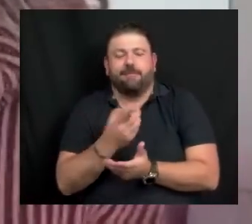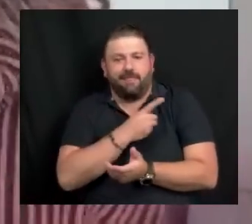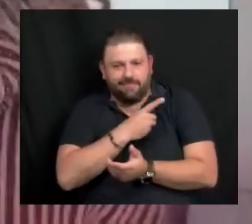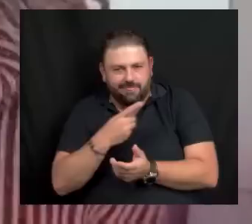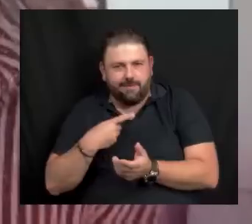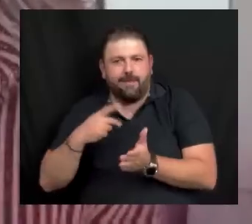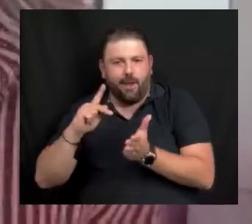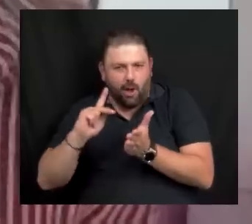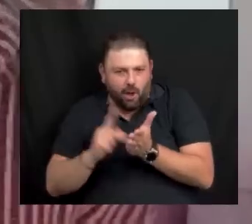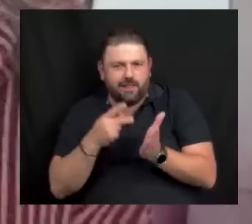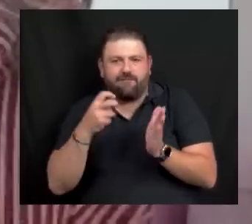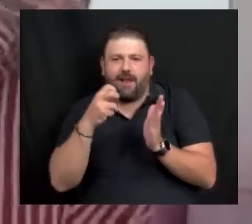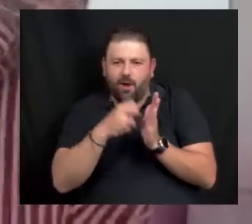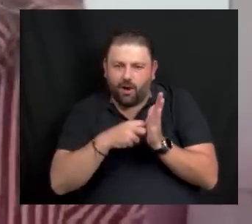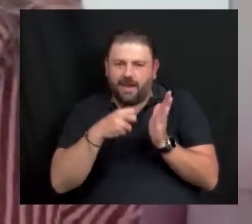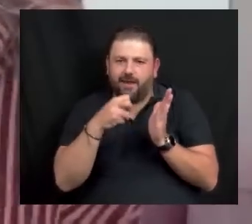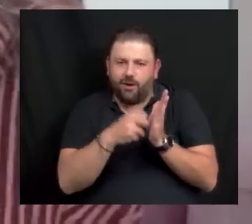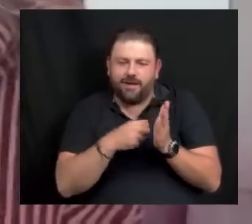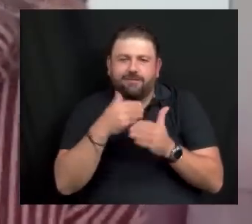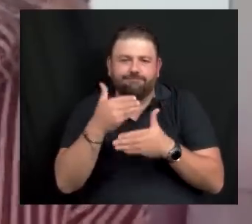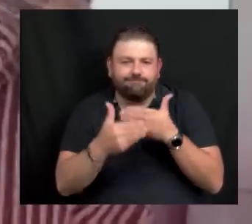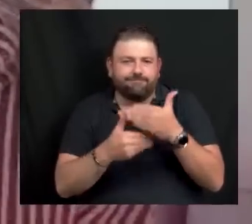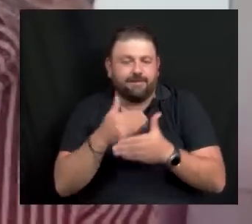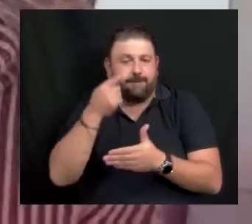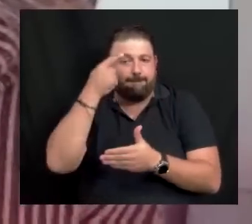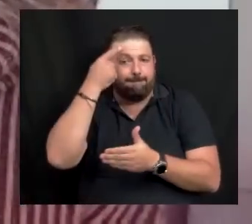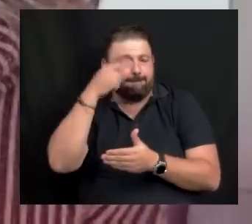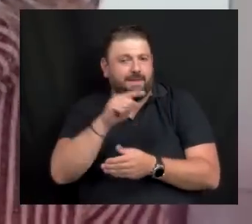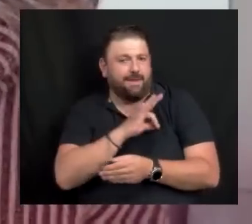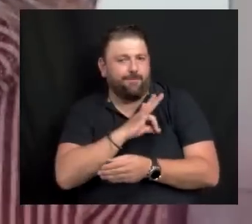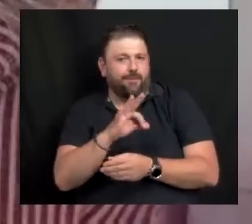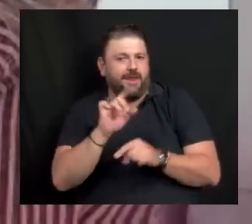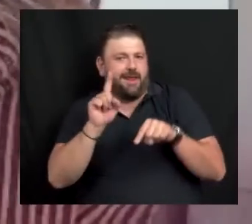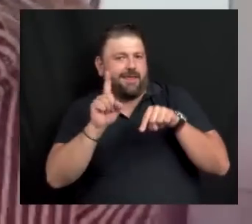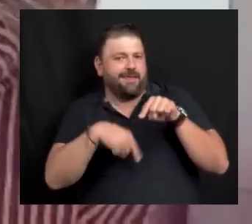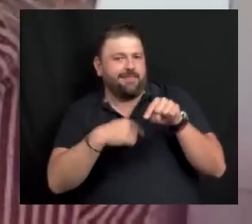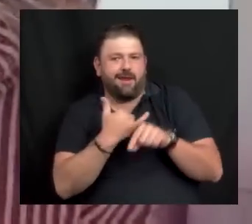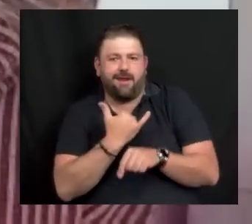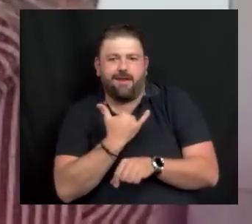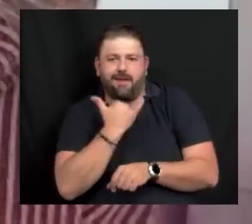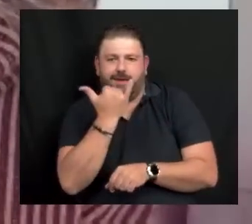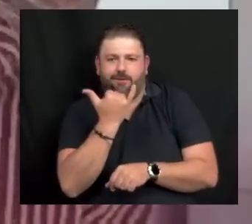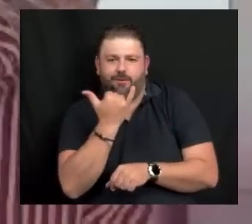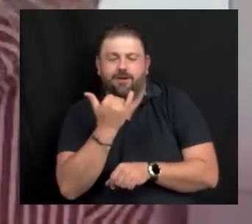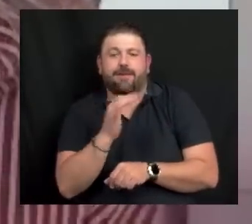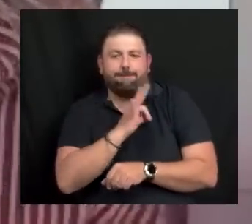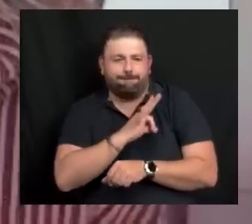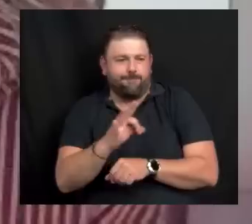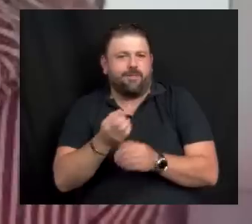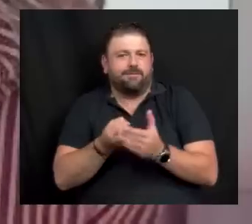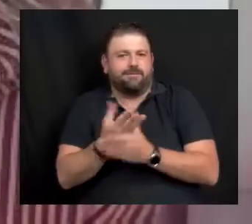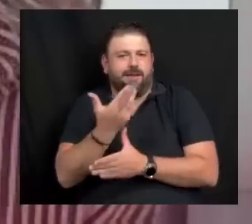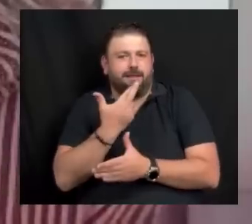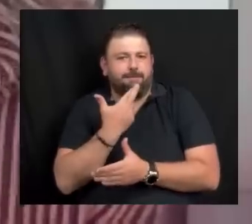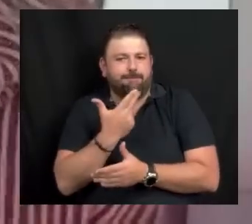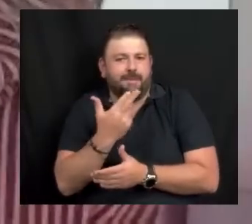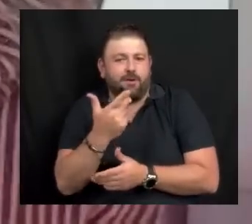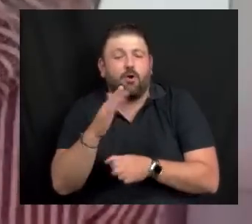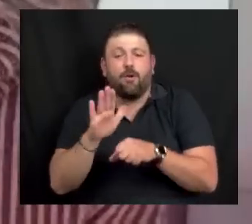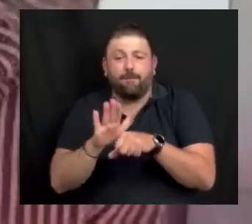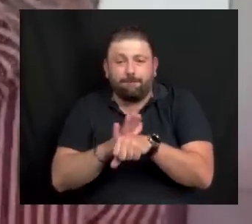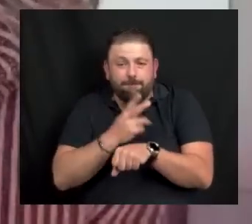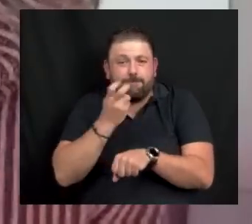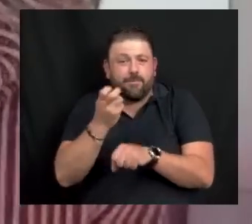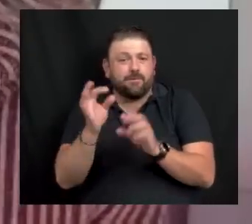Lo que puede llegar a pasar es que puedes perfeccionar el error si tú no corriges. Por eso es importante